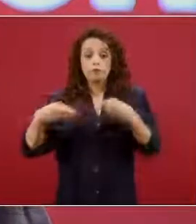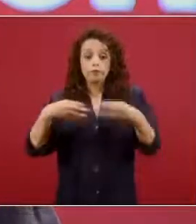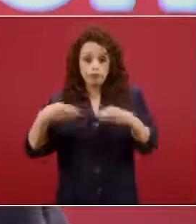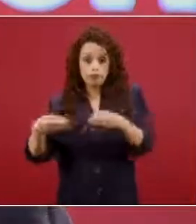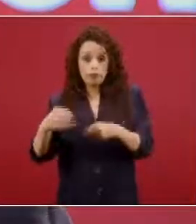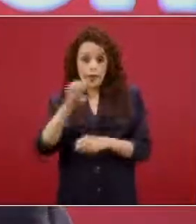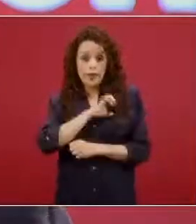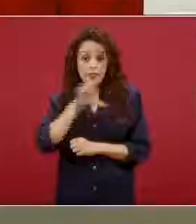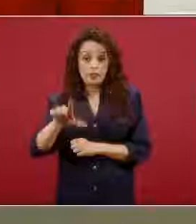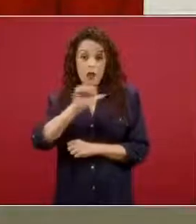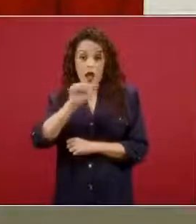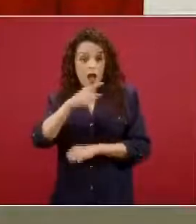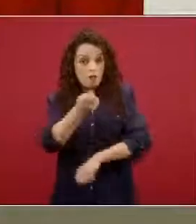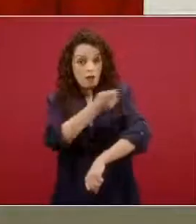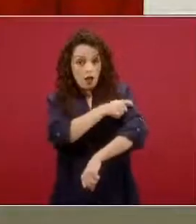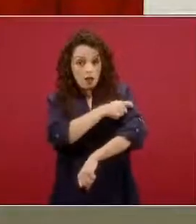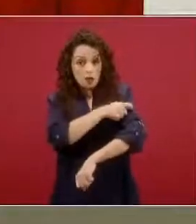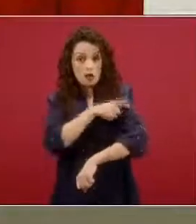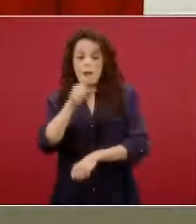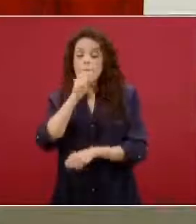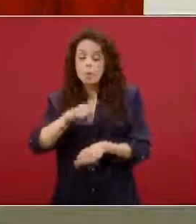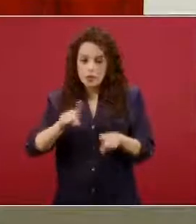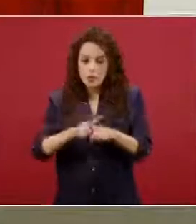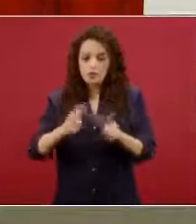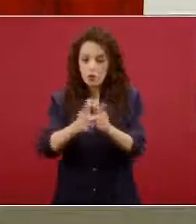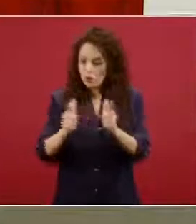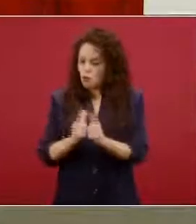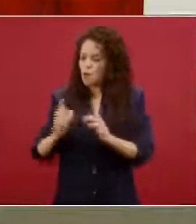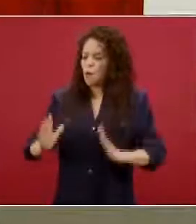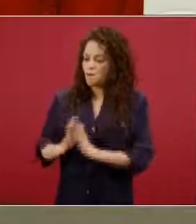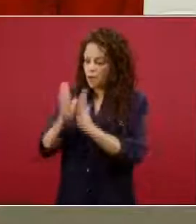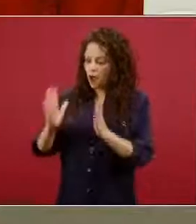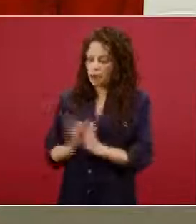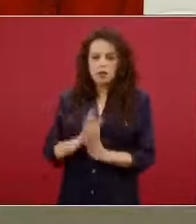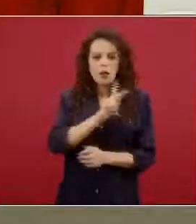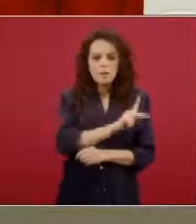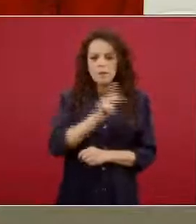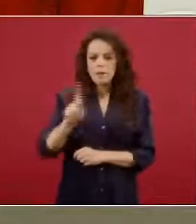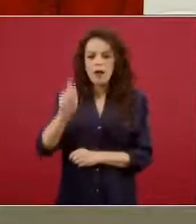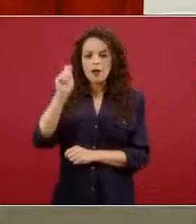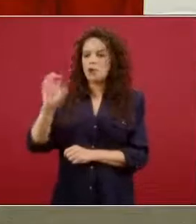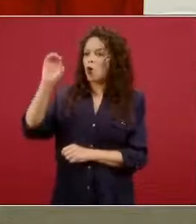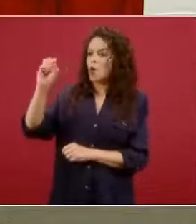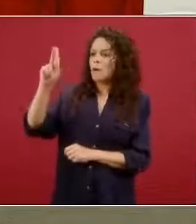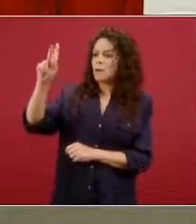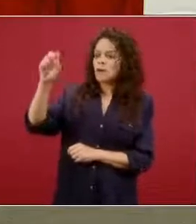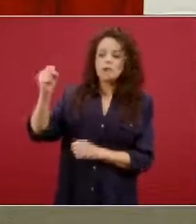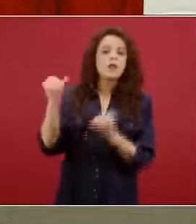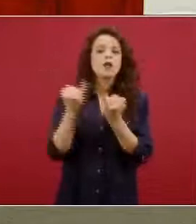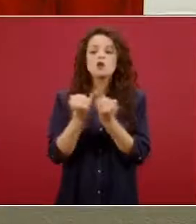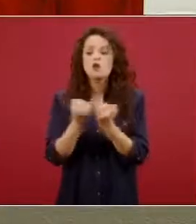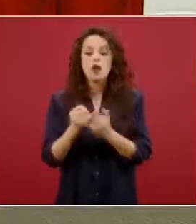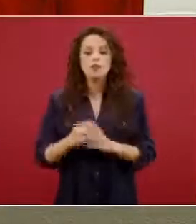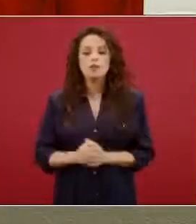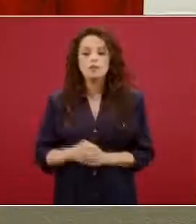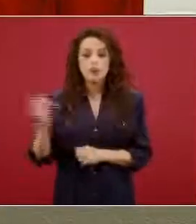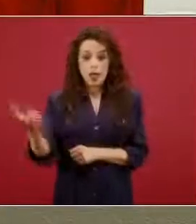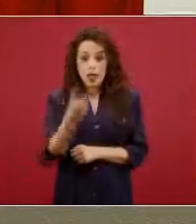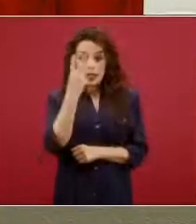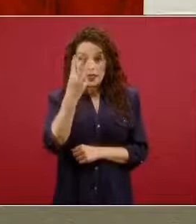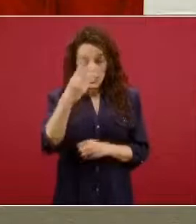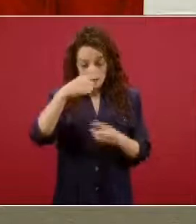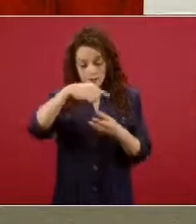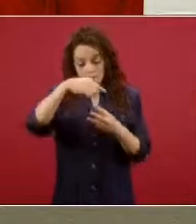y especialista en vacunas, participa en un grupo semejante de la Organización Panamericana de la Salud. Y los tres forman